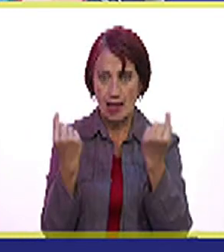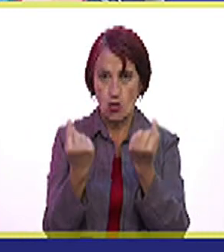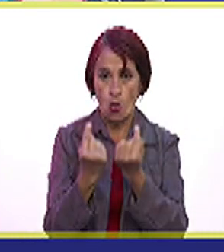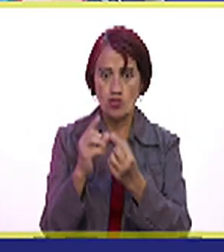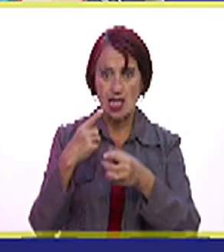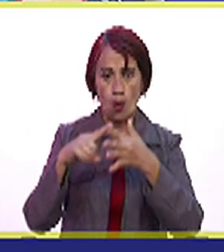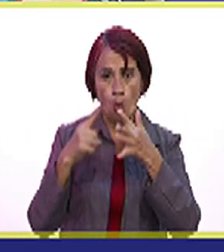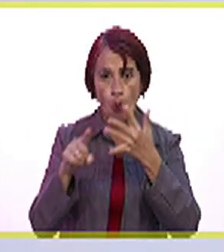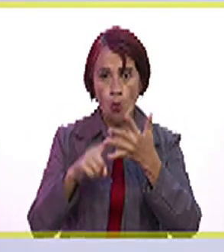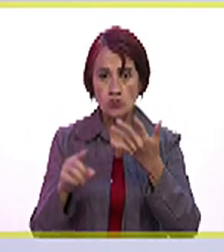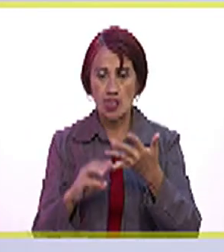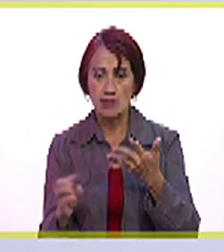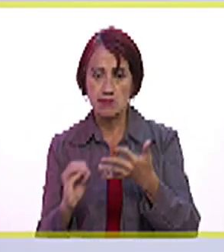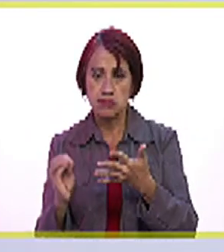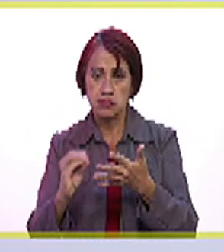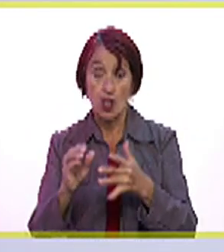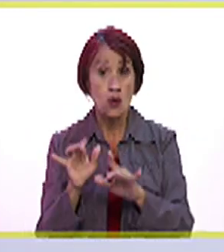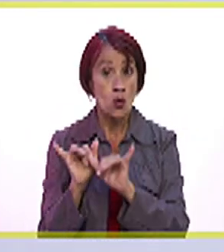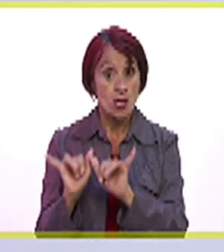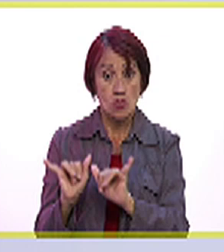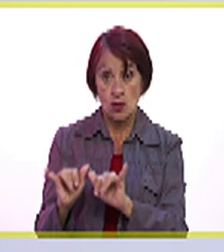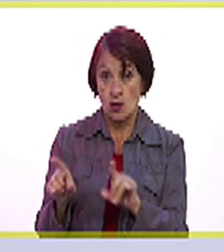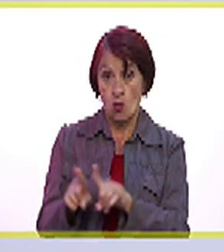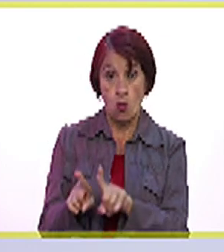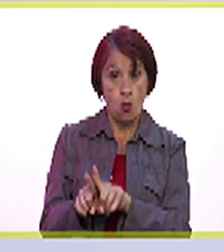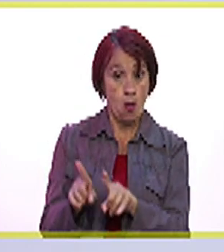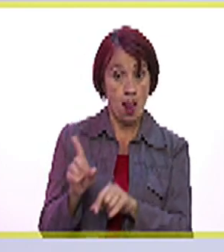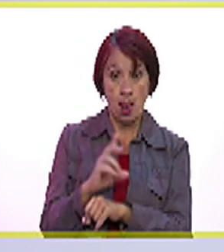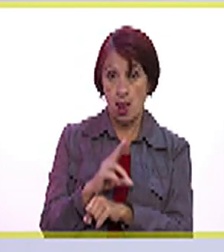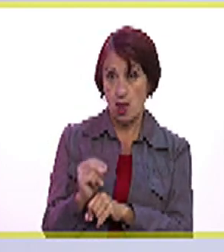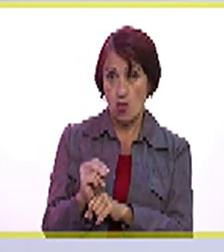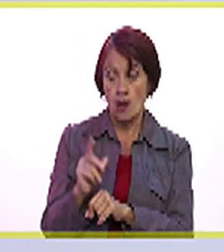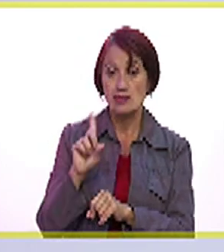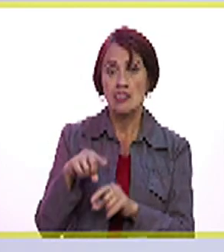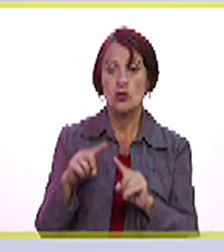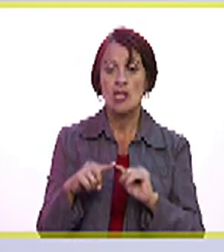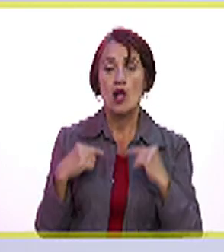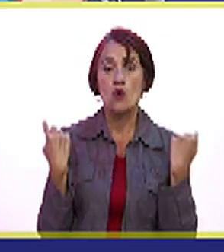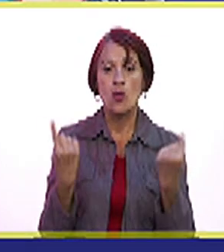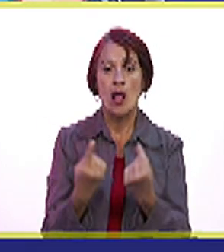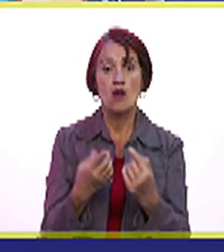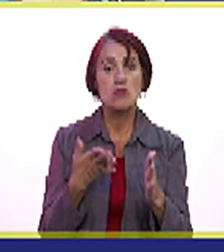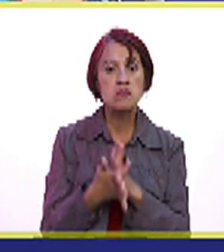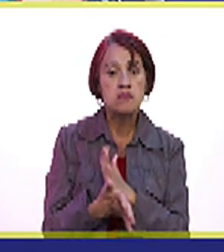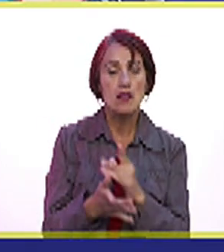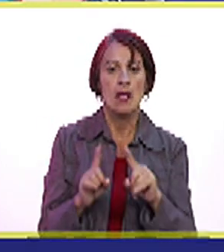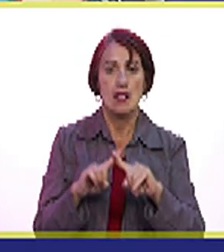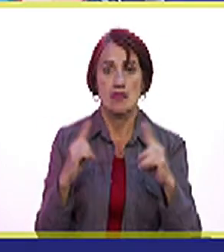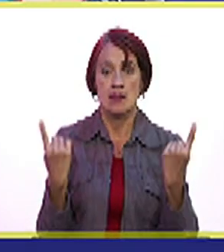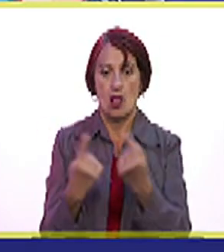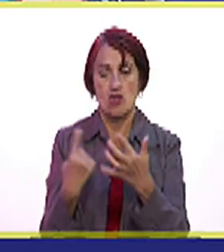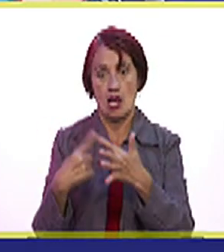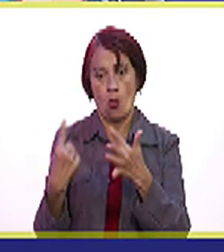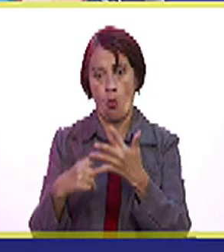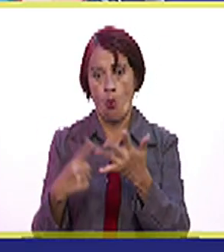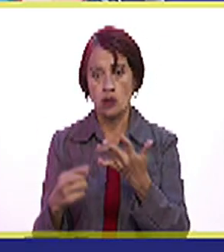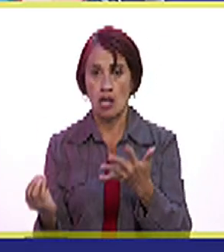¿ok? No crean que es lo mismo. Around y round son diferentes, ¿ok? Es por lo menos near